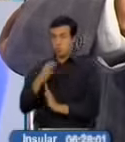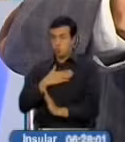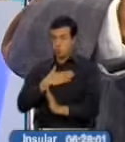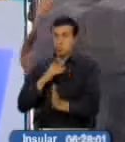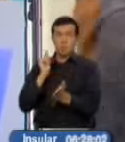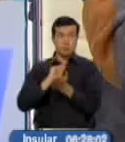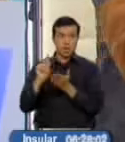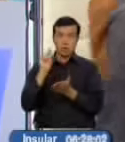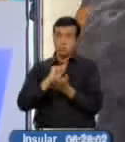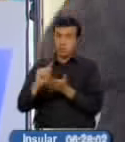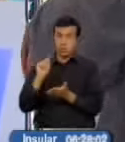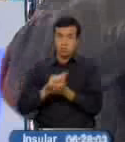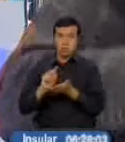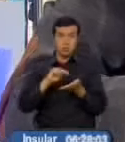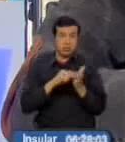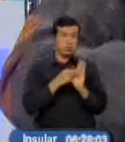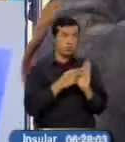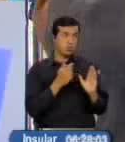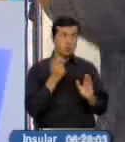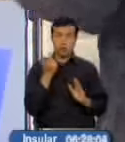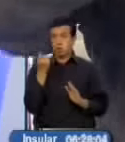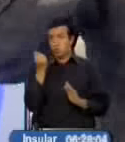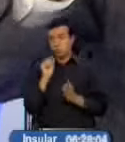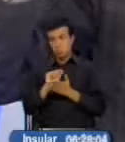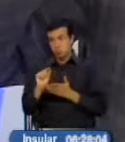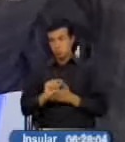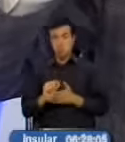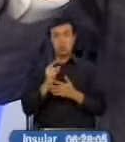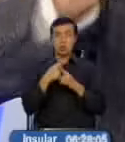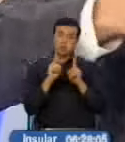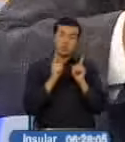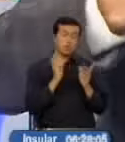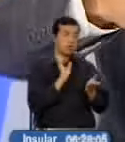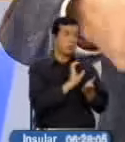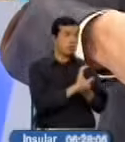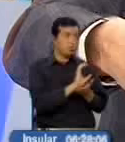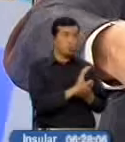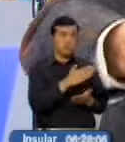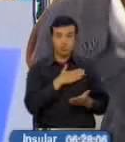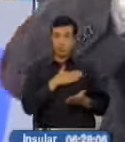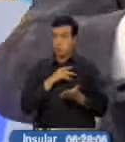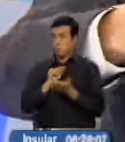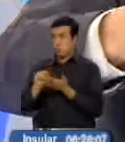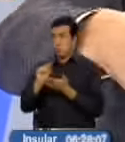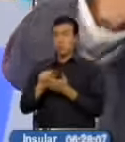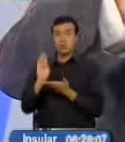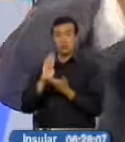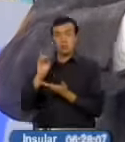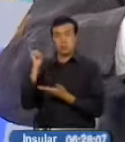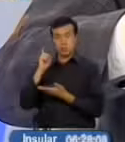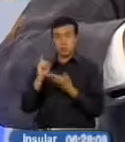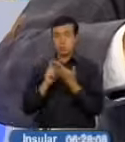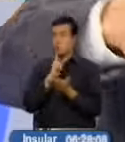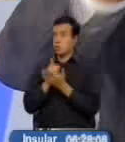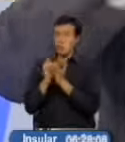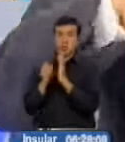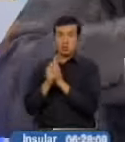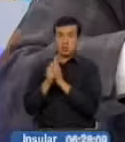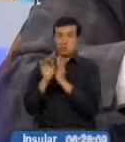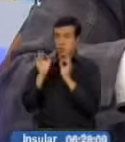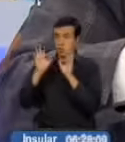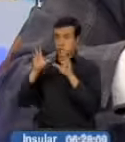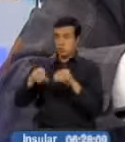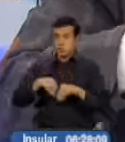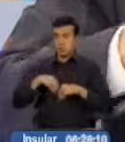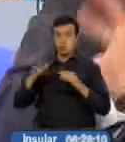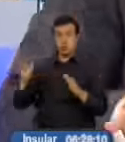pagando una prima que acá se llama aporte, que está distribuida de otra forma, pero estoy pagando. Es decir, el IES debería tener la capacidad de asumir